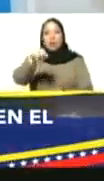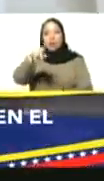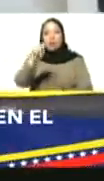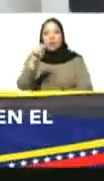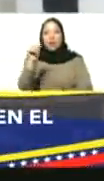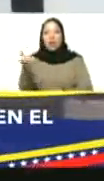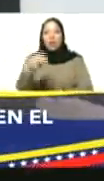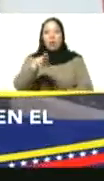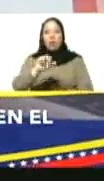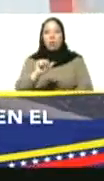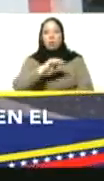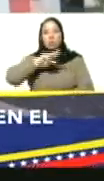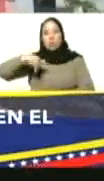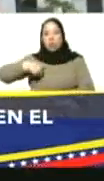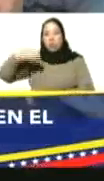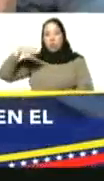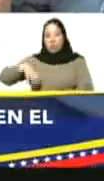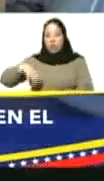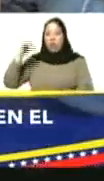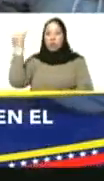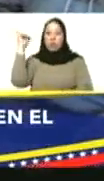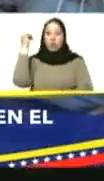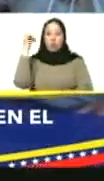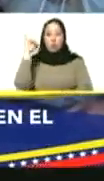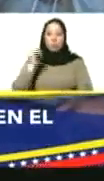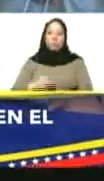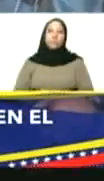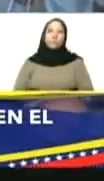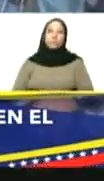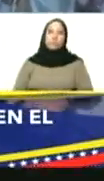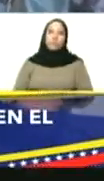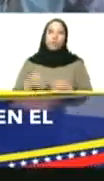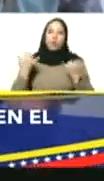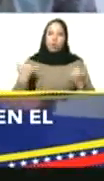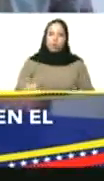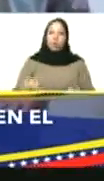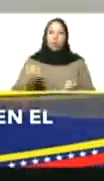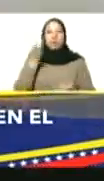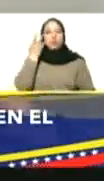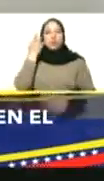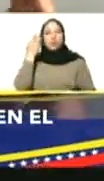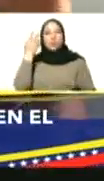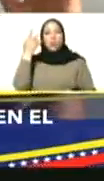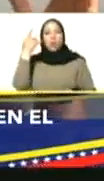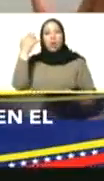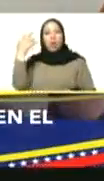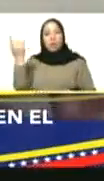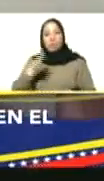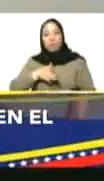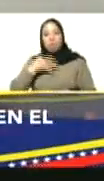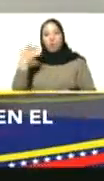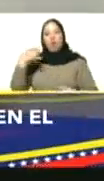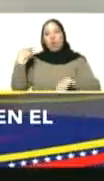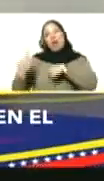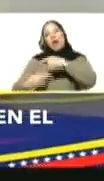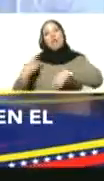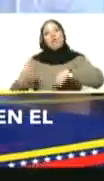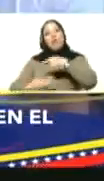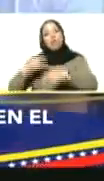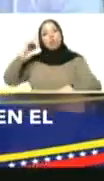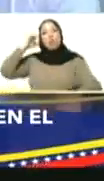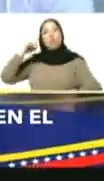de nuestro estado. Aquí estamos, en este sueño que lo hace posible la Revolución